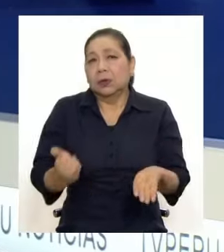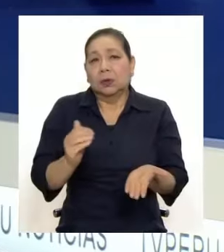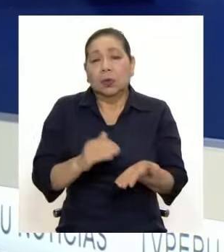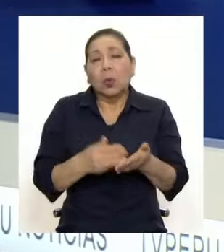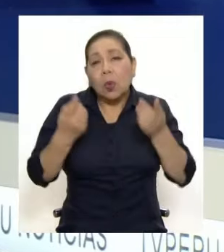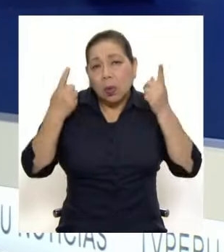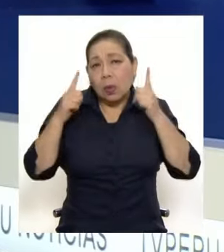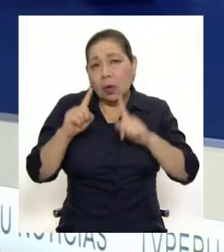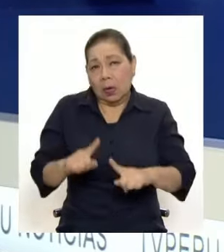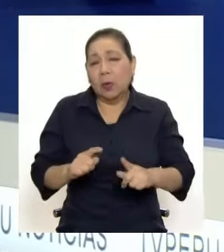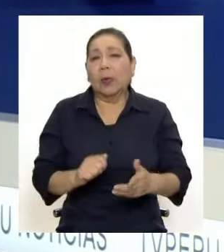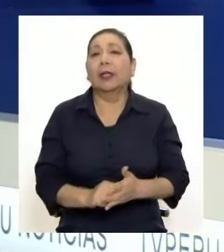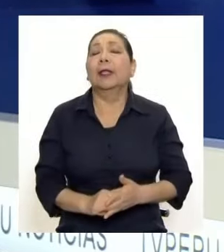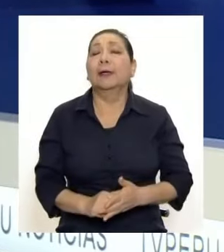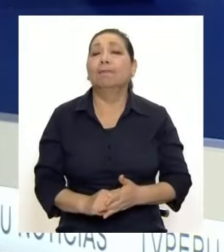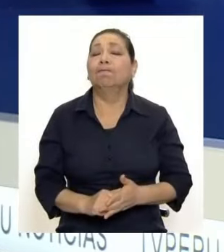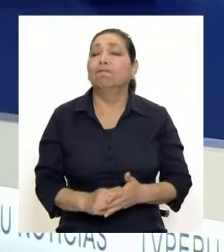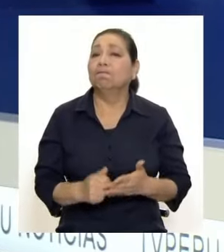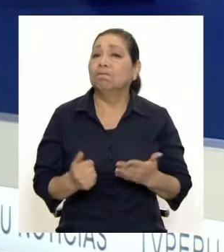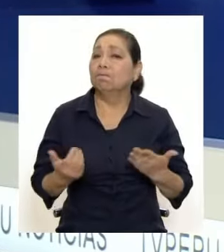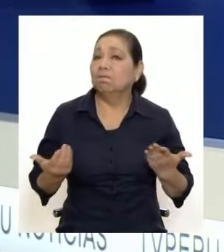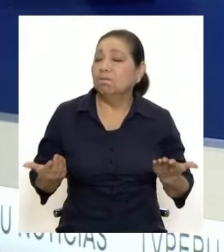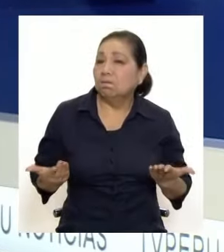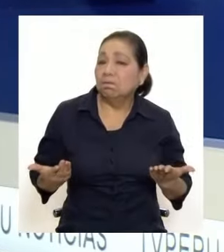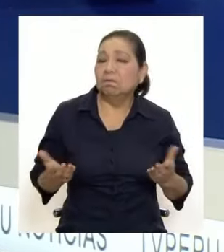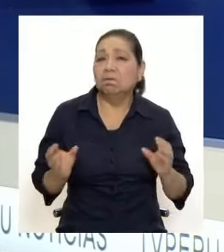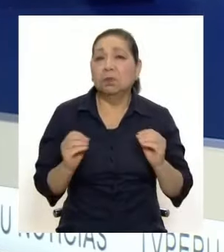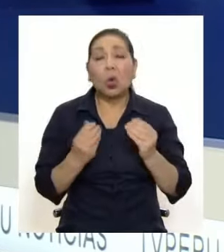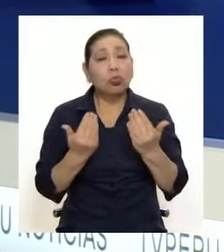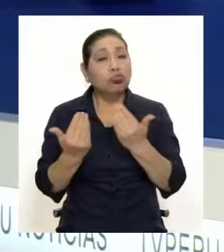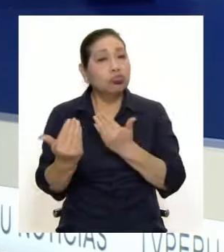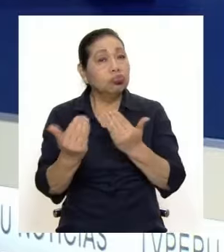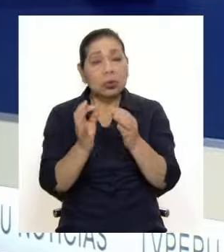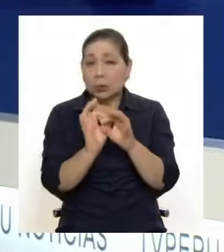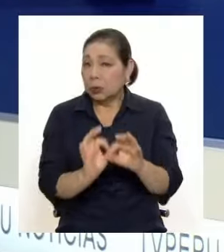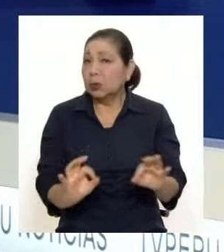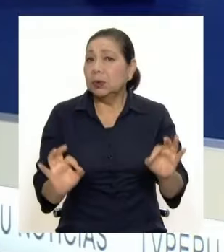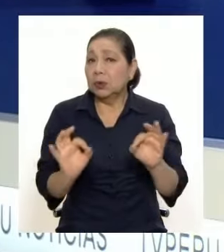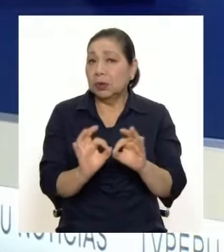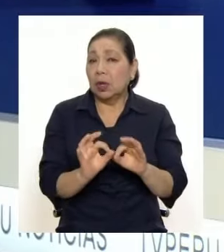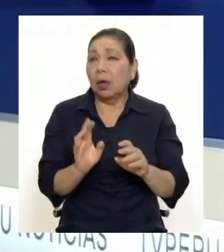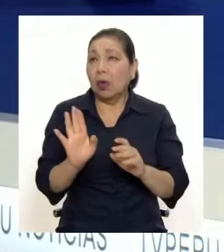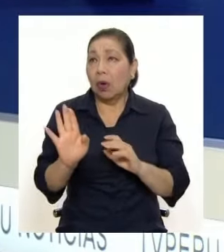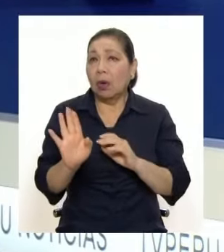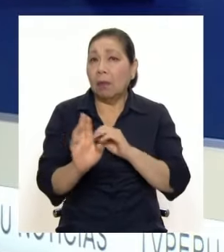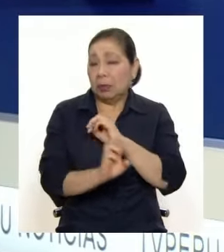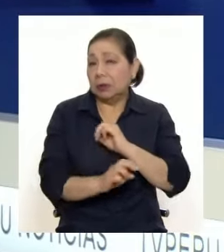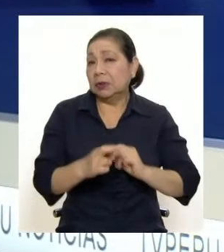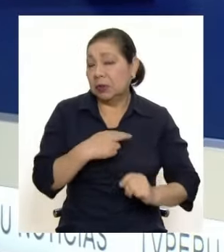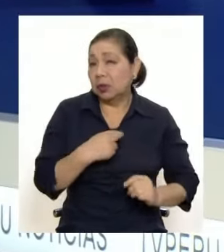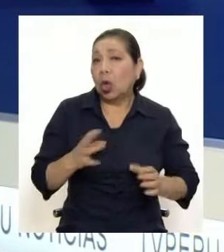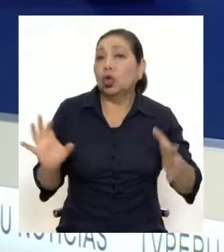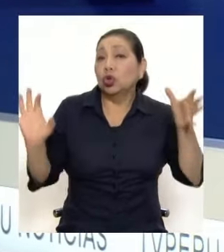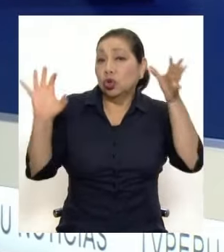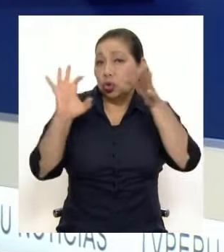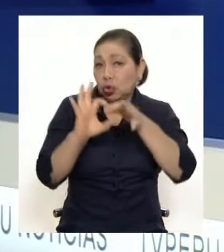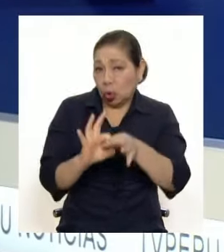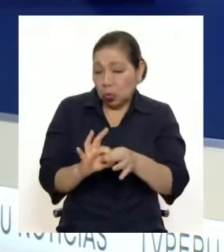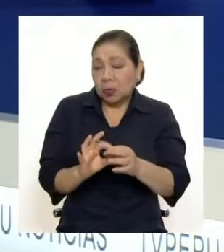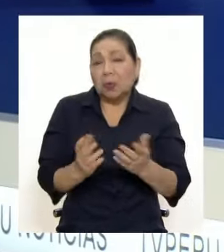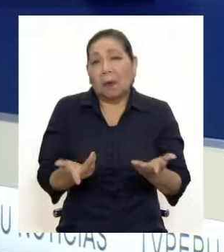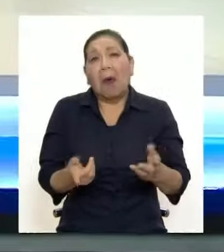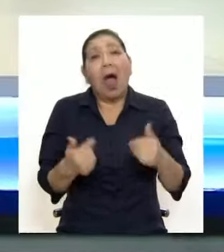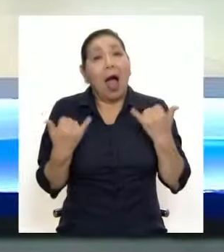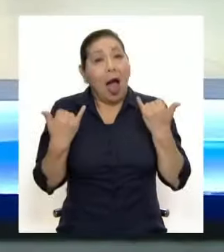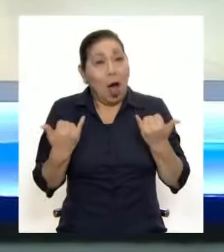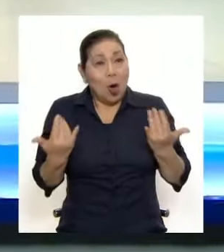un acuerdo para tener una eh relación privilegiada con con china eh Como socio estratégico